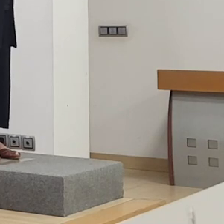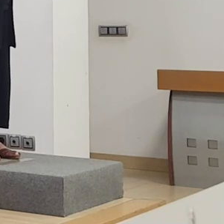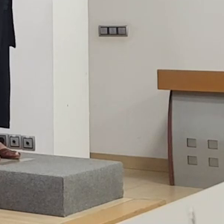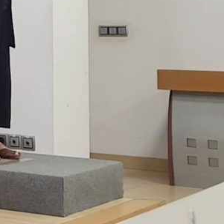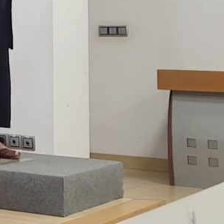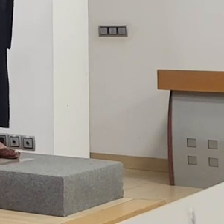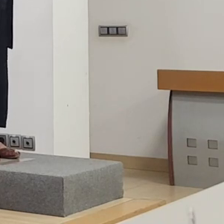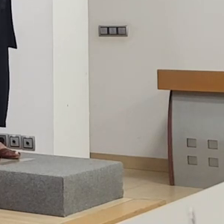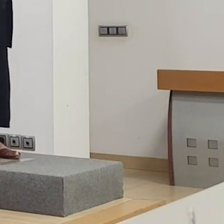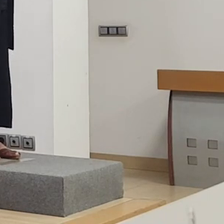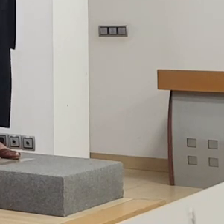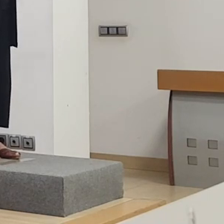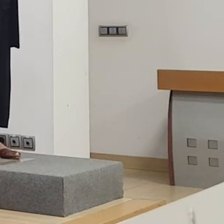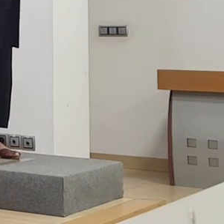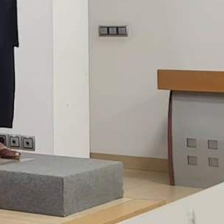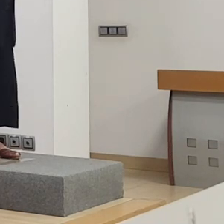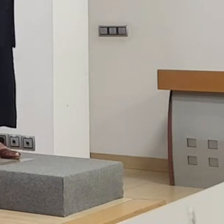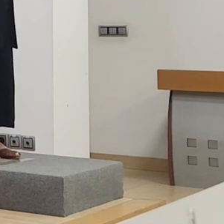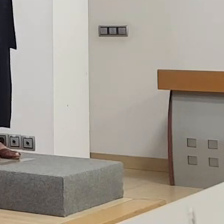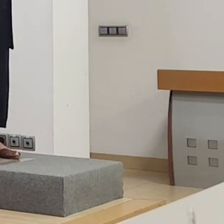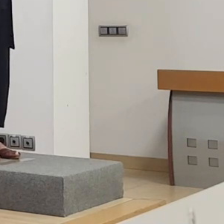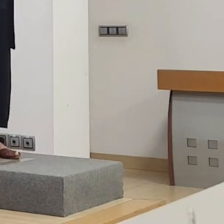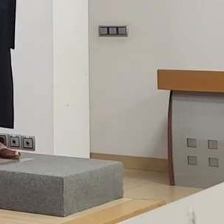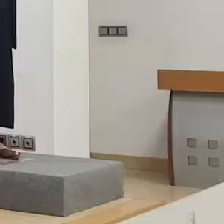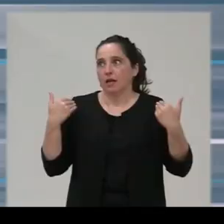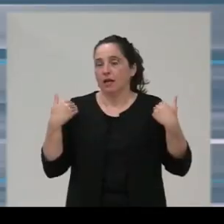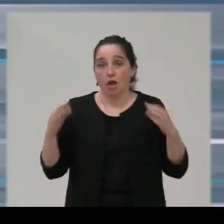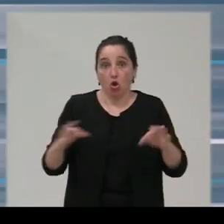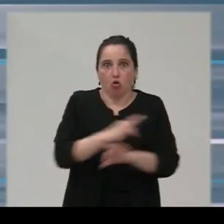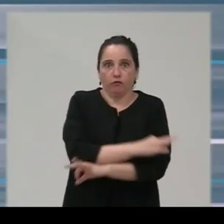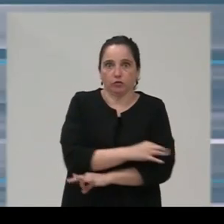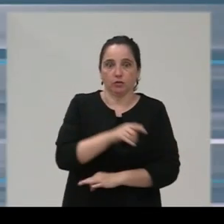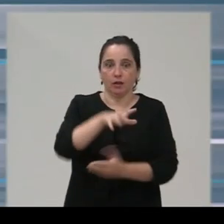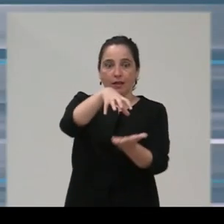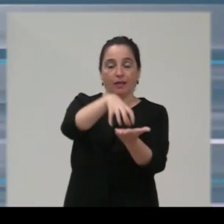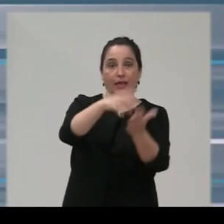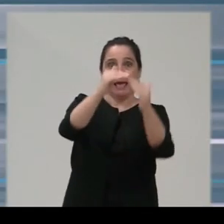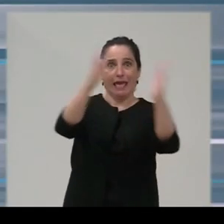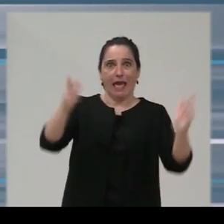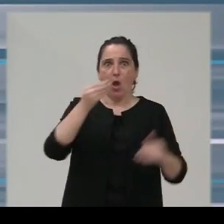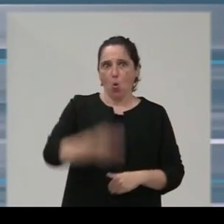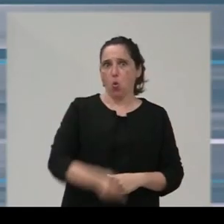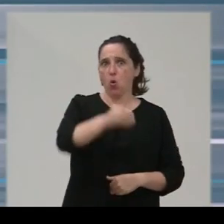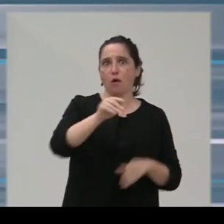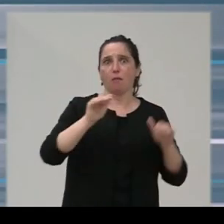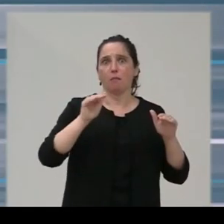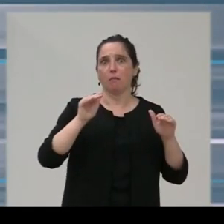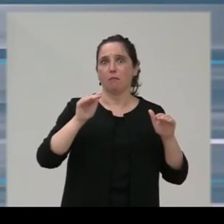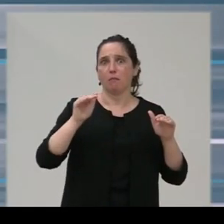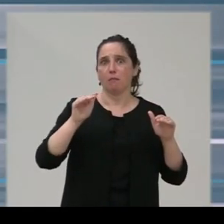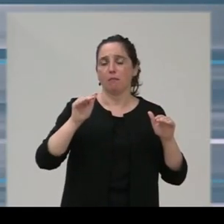que a mi juicio constituye una grave pérdida una grave irresponsabilidad un grave error es deshacerse de un inmueble como para ellas